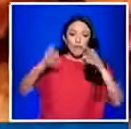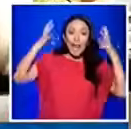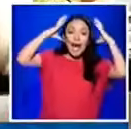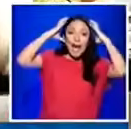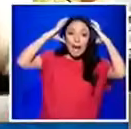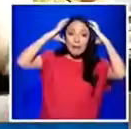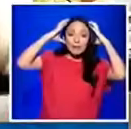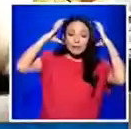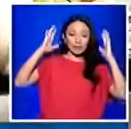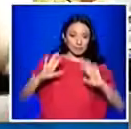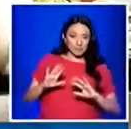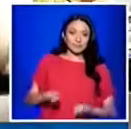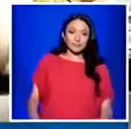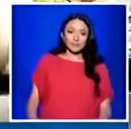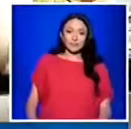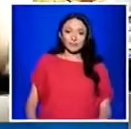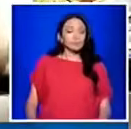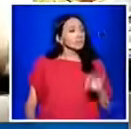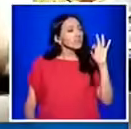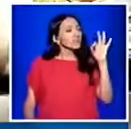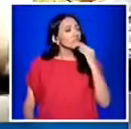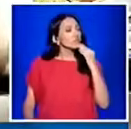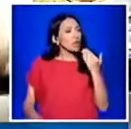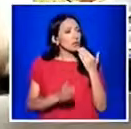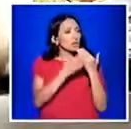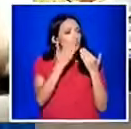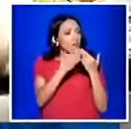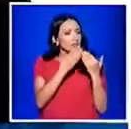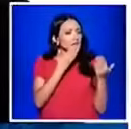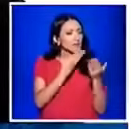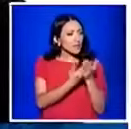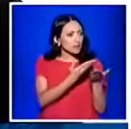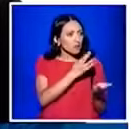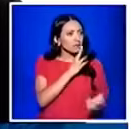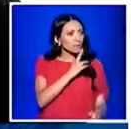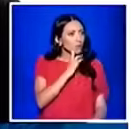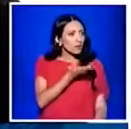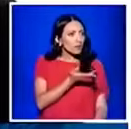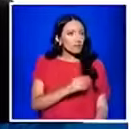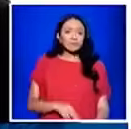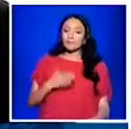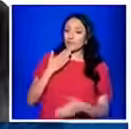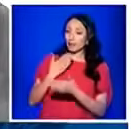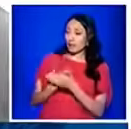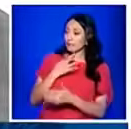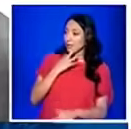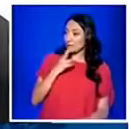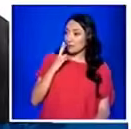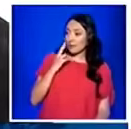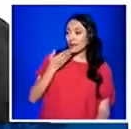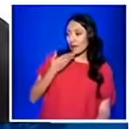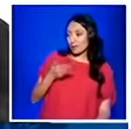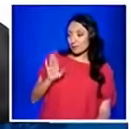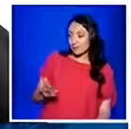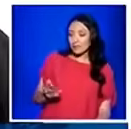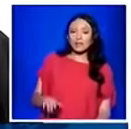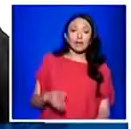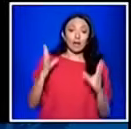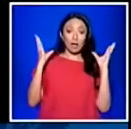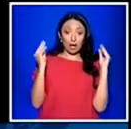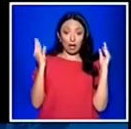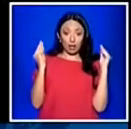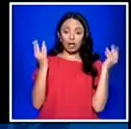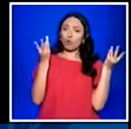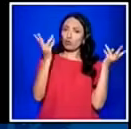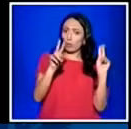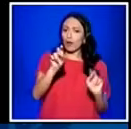del cangrejo. Perfecto, delicioso. Gracias, José. Gracias a Capitán Cangrejo. Gracias a ustedes. Nosotros también, aparte del cangrejo, tenemos